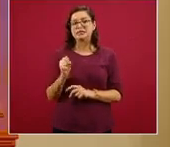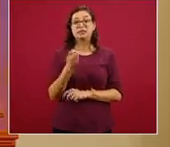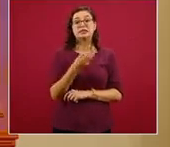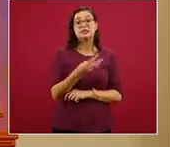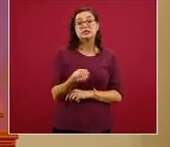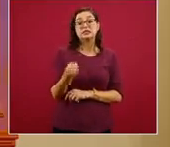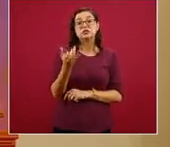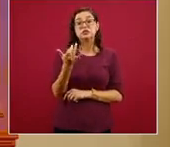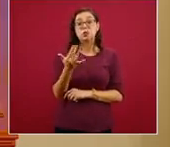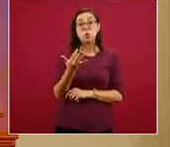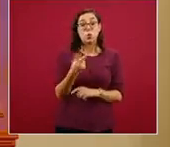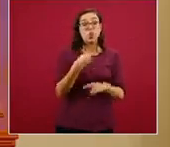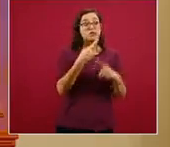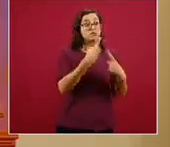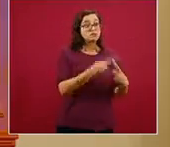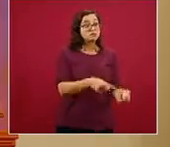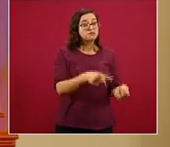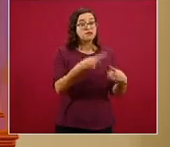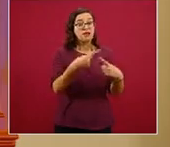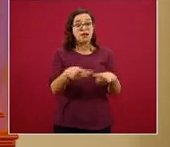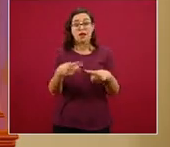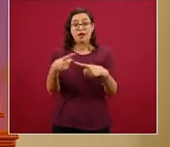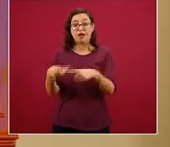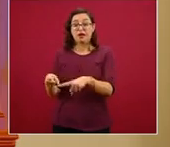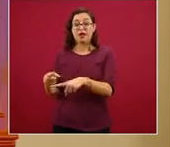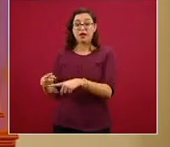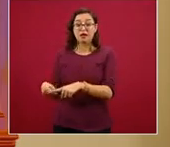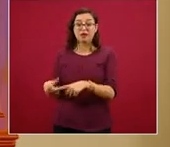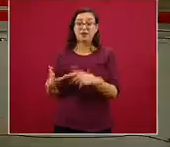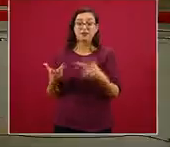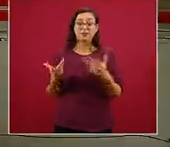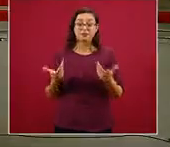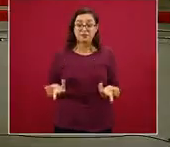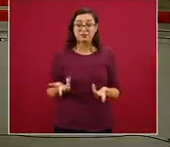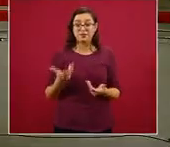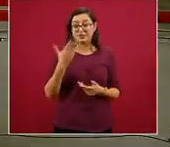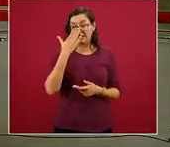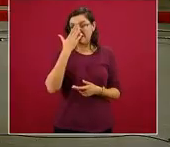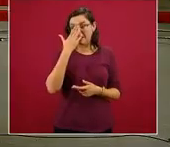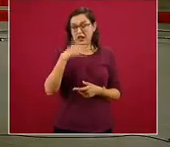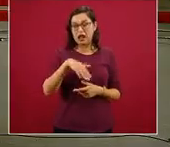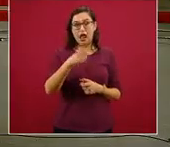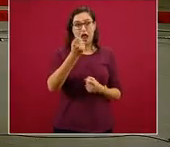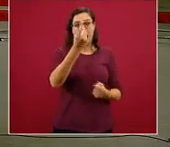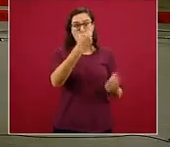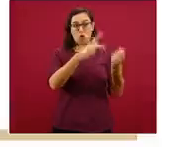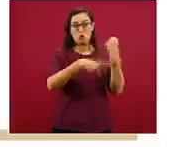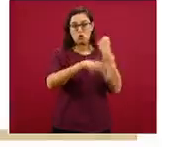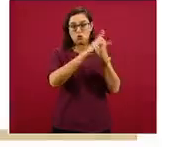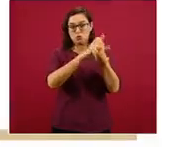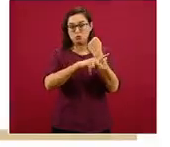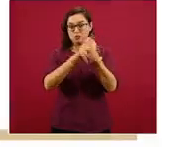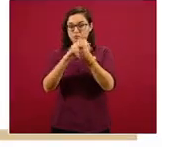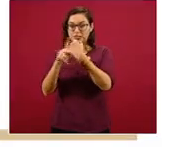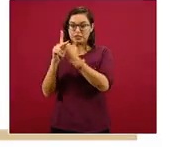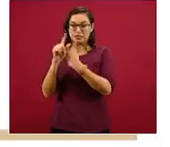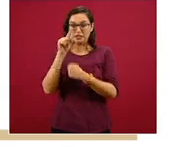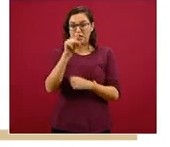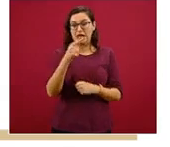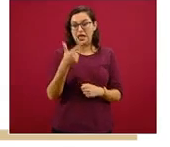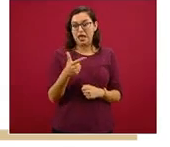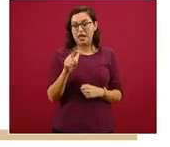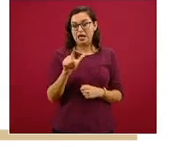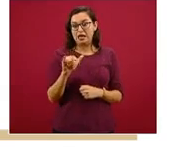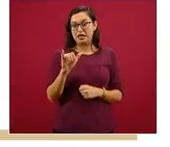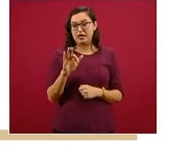Y por cierto, pues como otros países van a prohibir el glifosato y alguien dijo que solamente van a comer quelites,